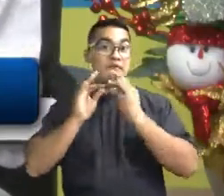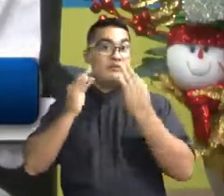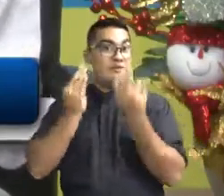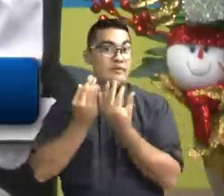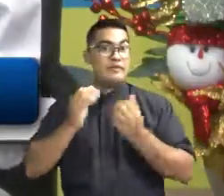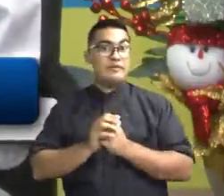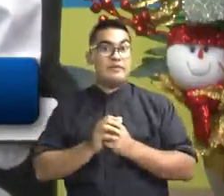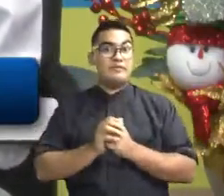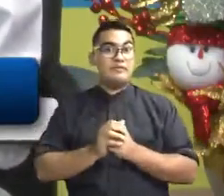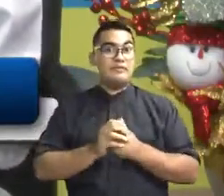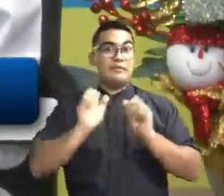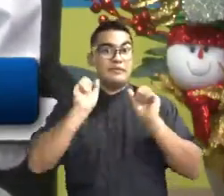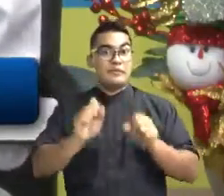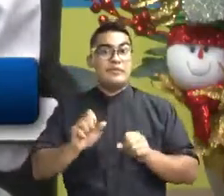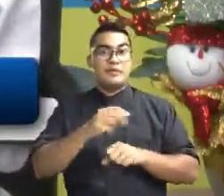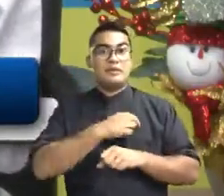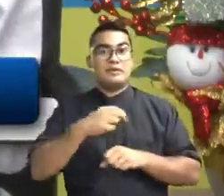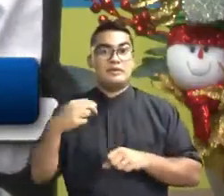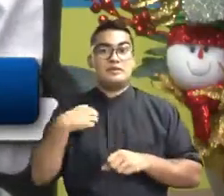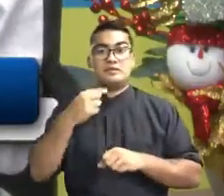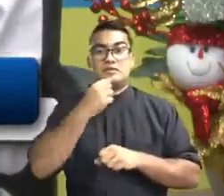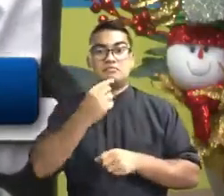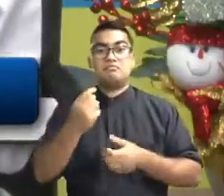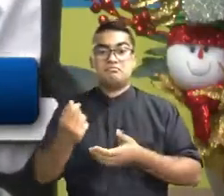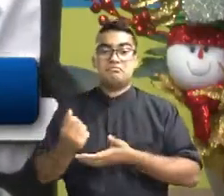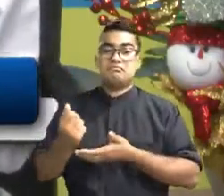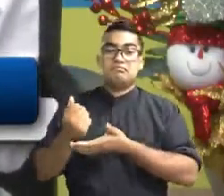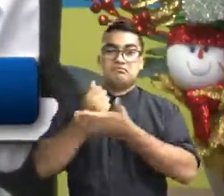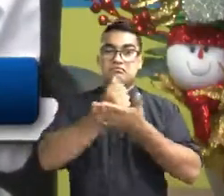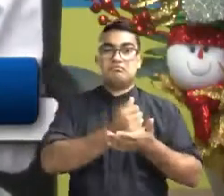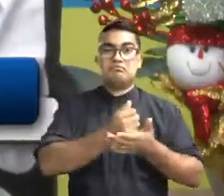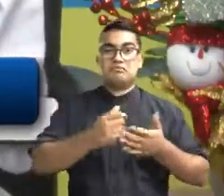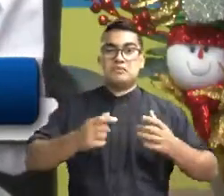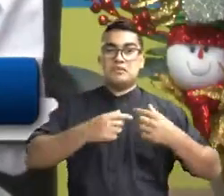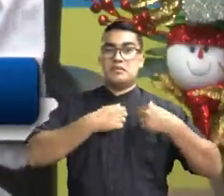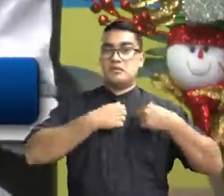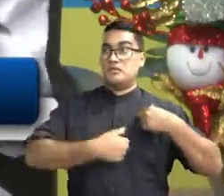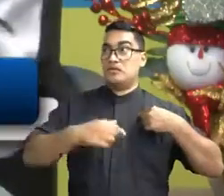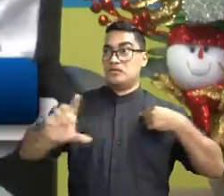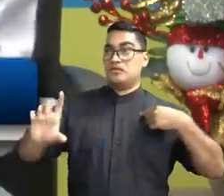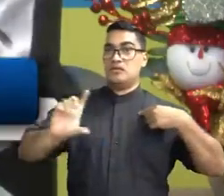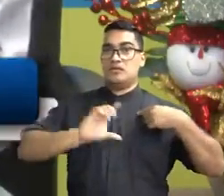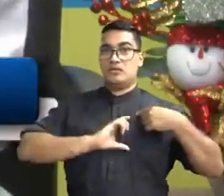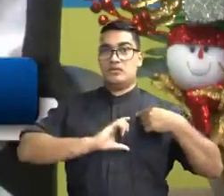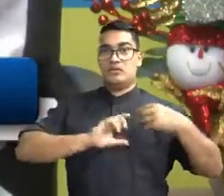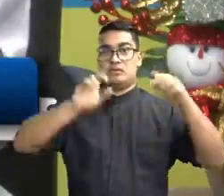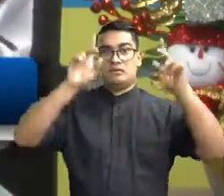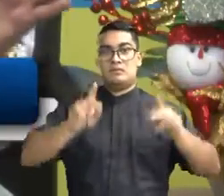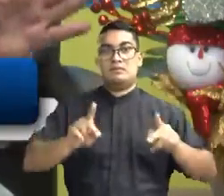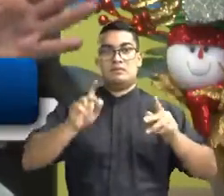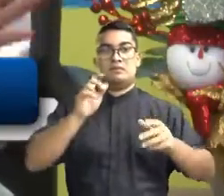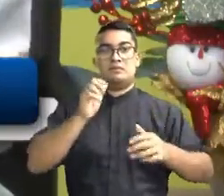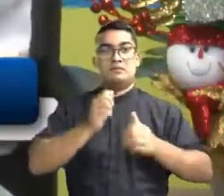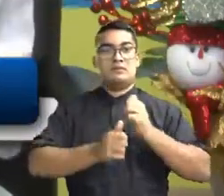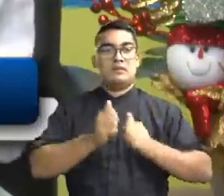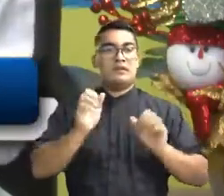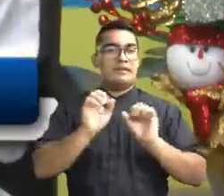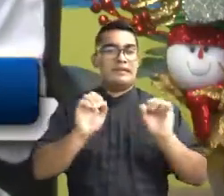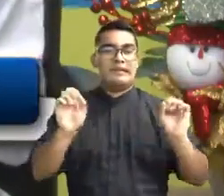y tendríamos la disponibilidad de hacer trasplantes pulmonares, uh-huh, en un paciente que no tiene ninguna otra